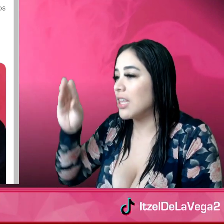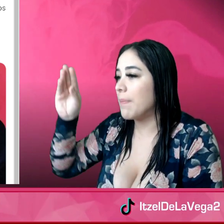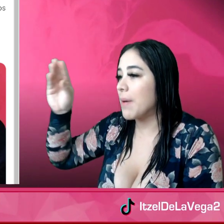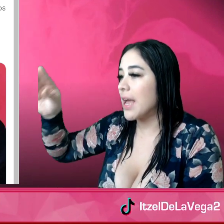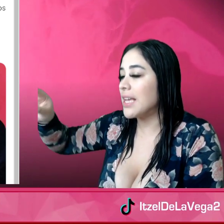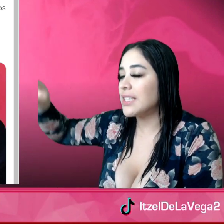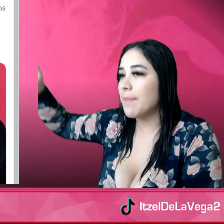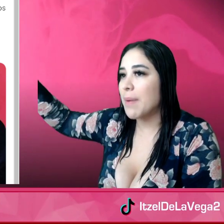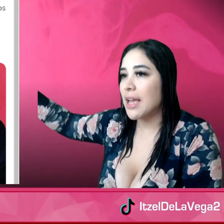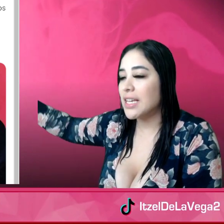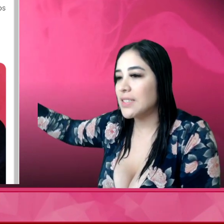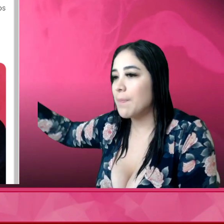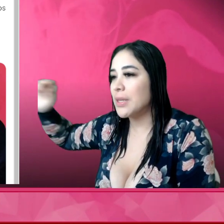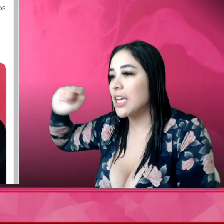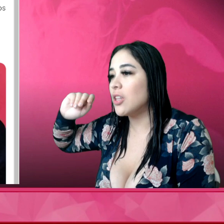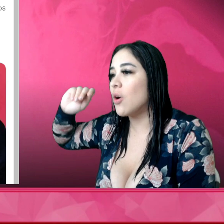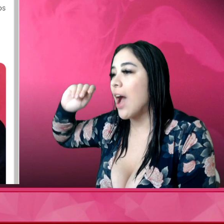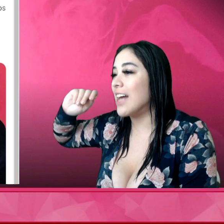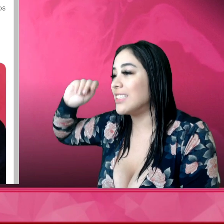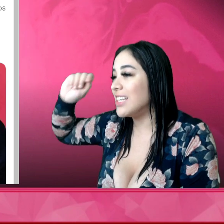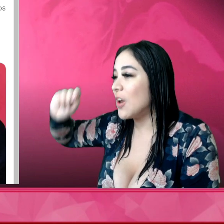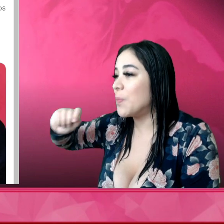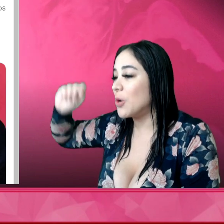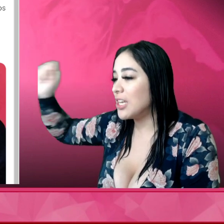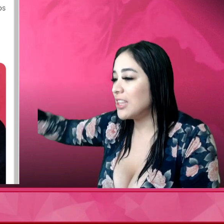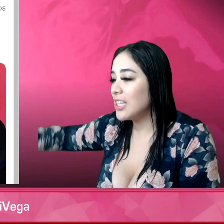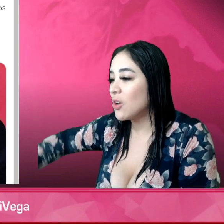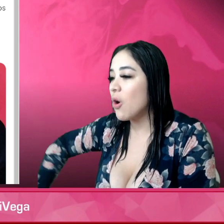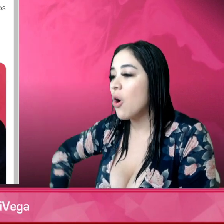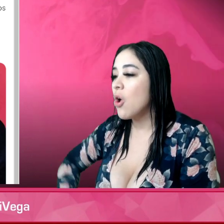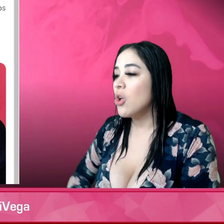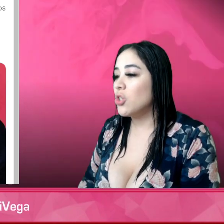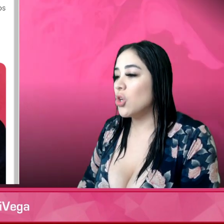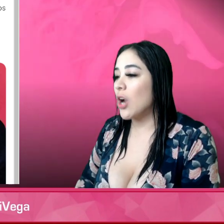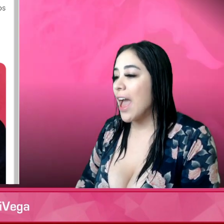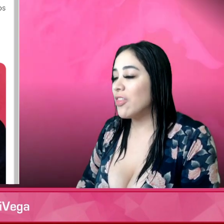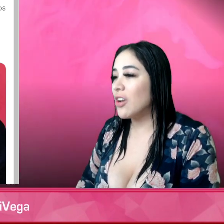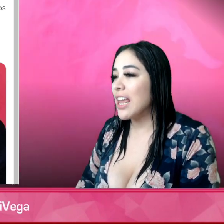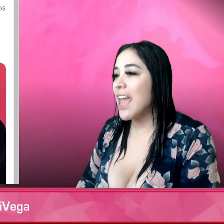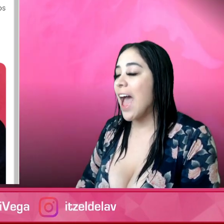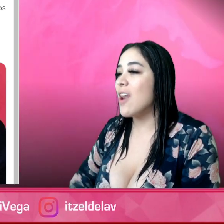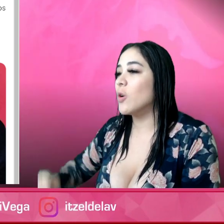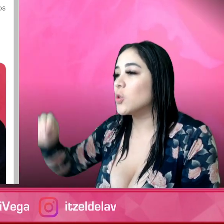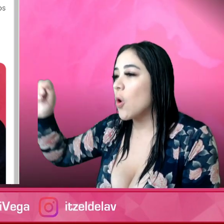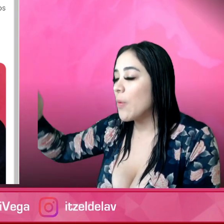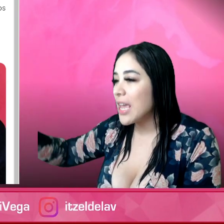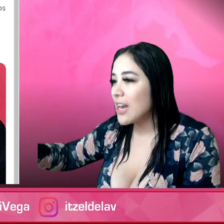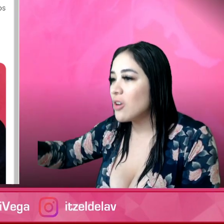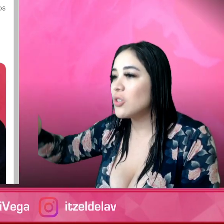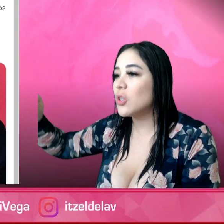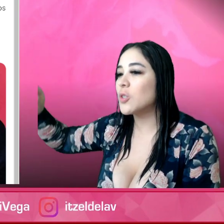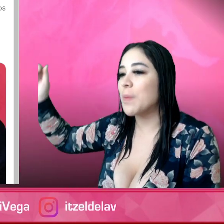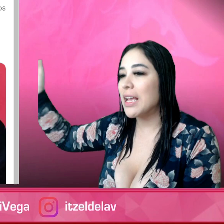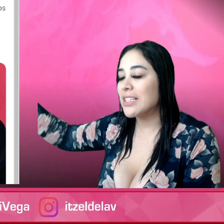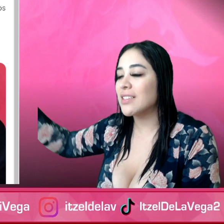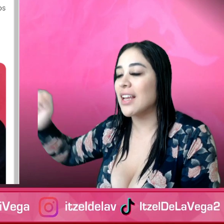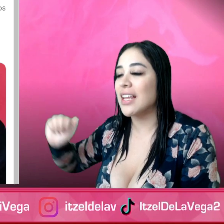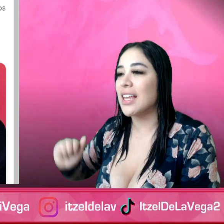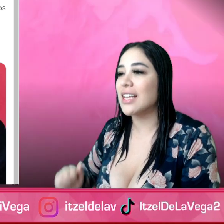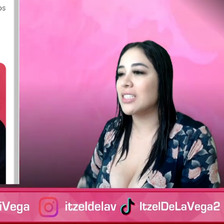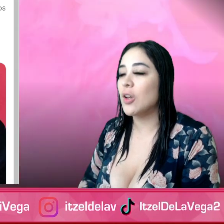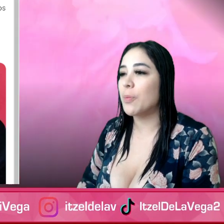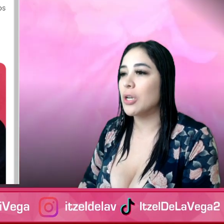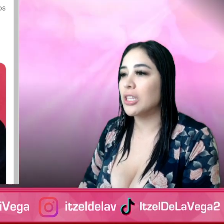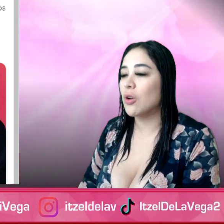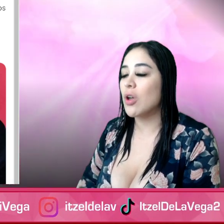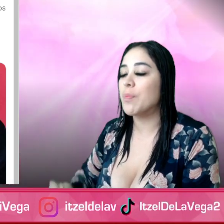huyendo de país en país pidiendo asilo político, llorándole a los gobiernos de otros países que le